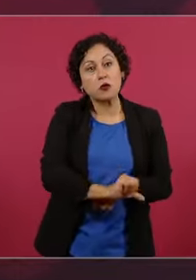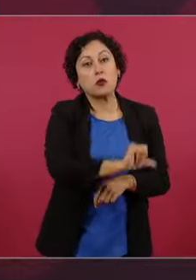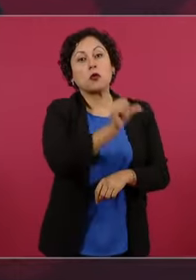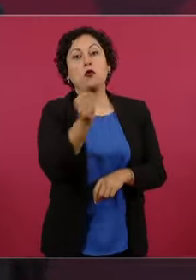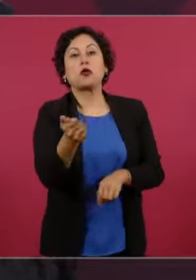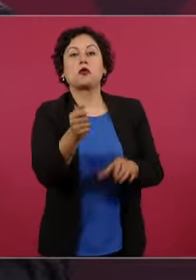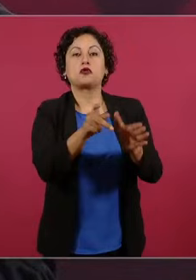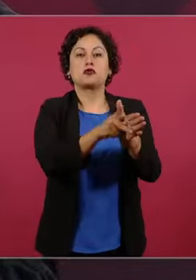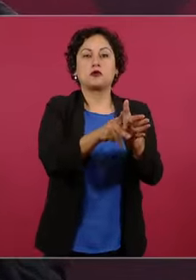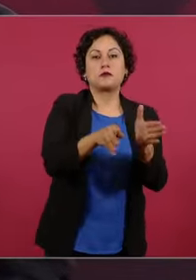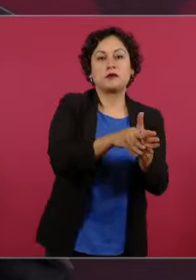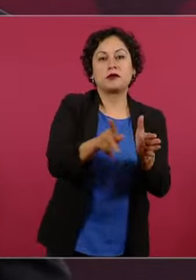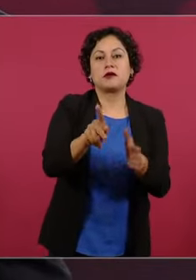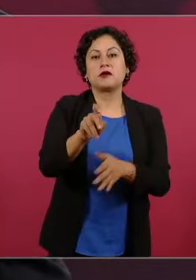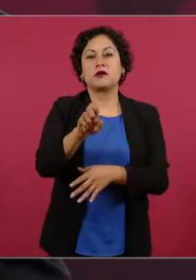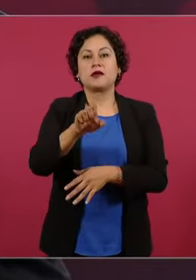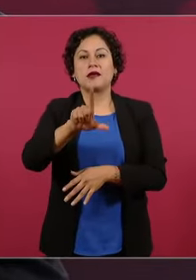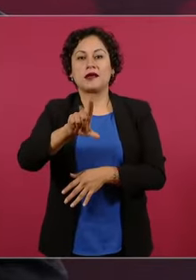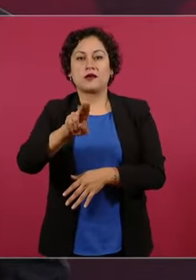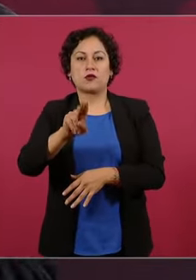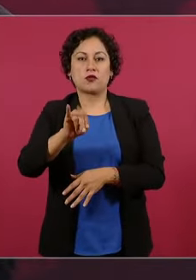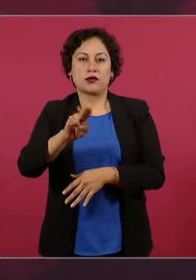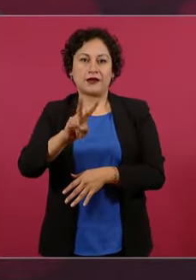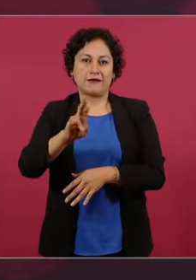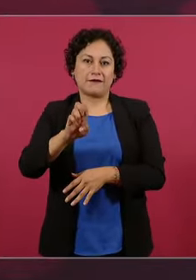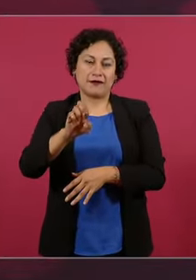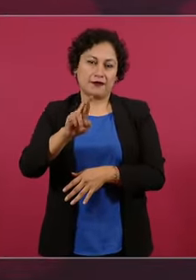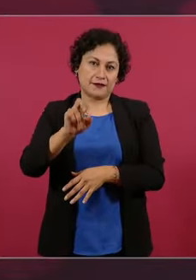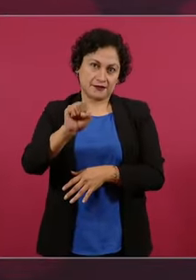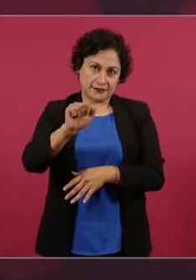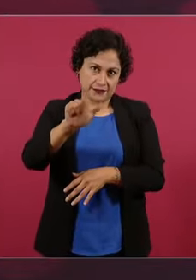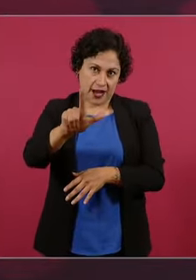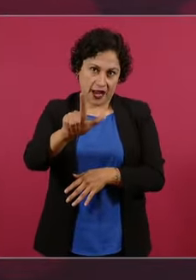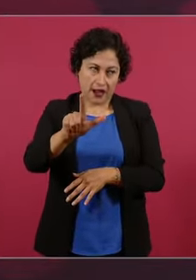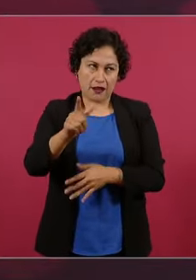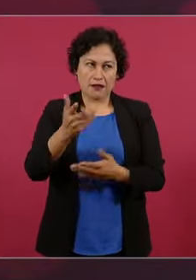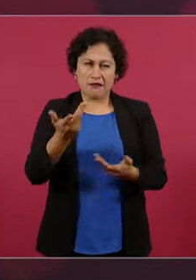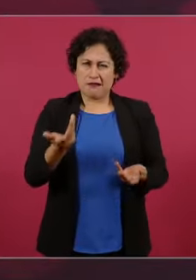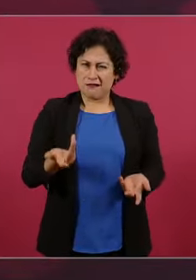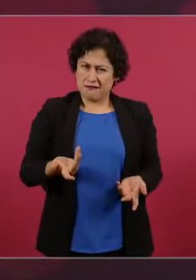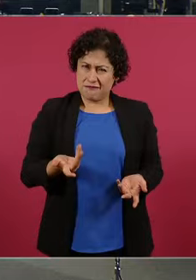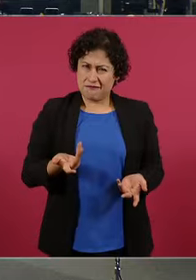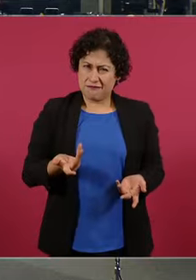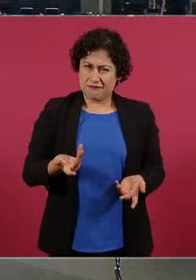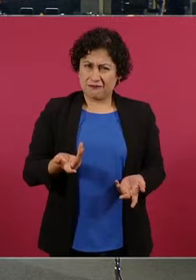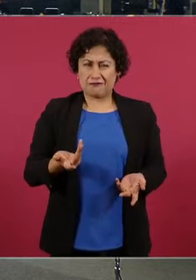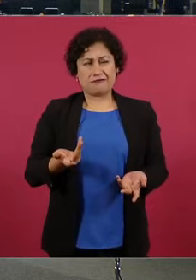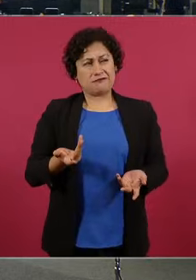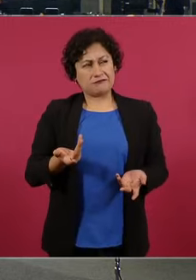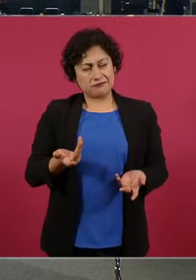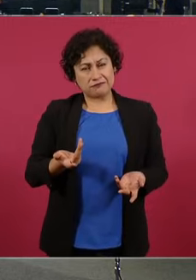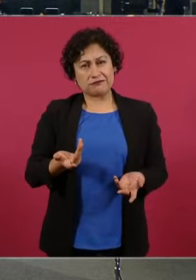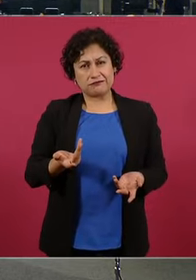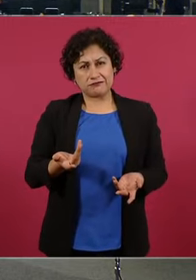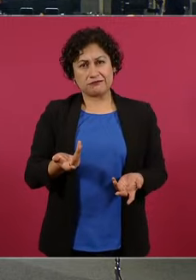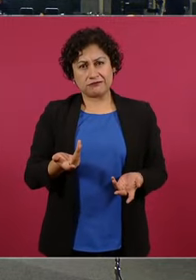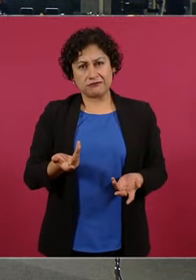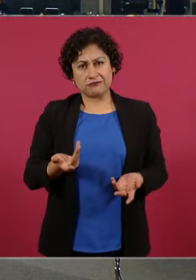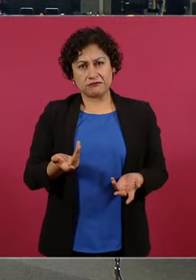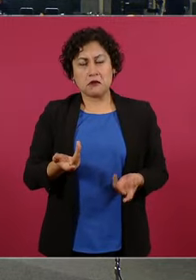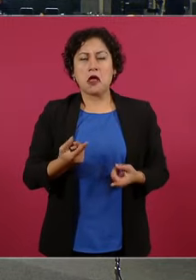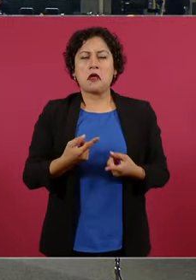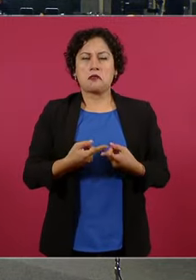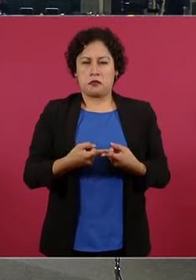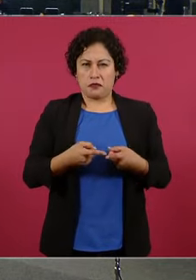pues ni modo que sean doctrinarios, ¿no? No, no, no, no. Ahí es otro tipo de